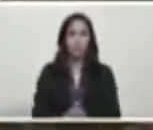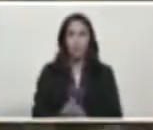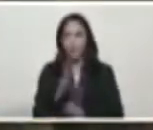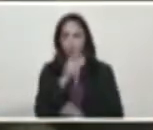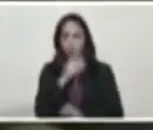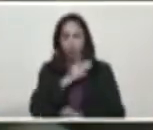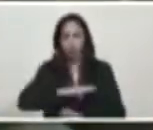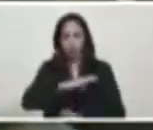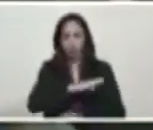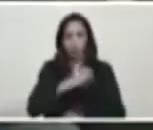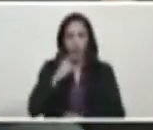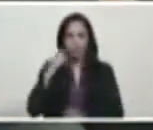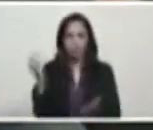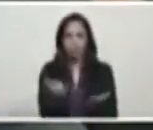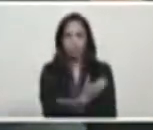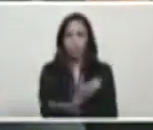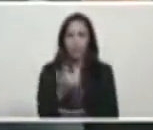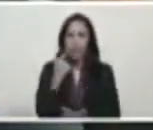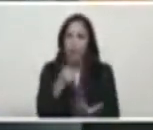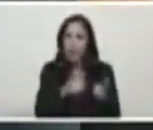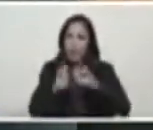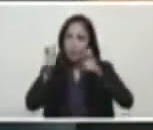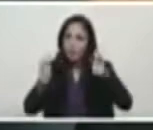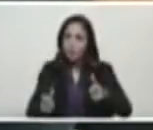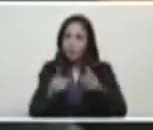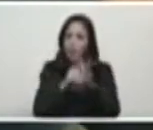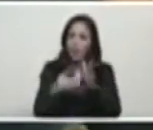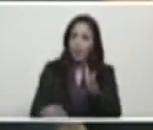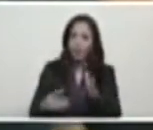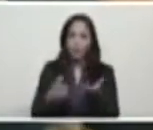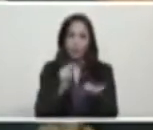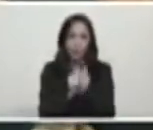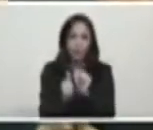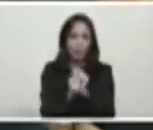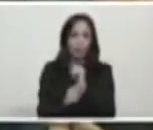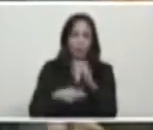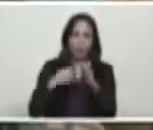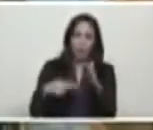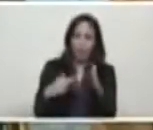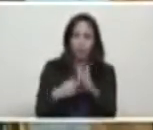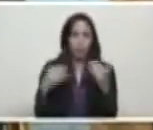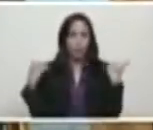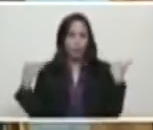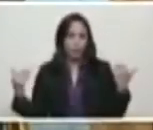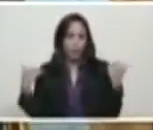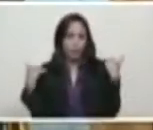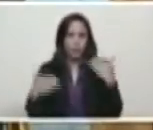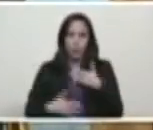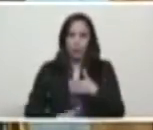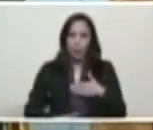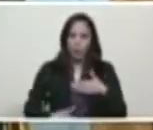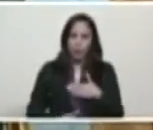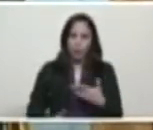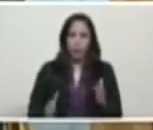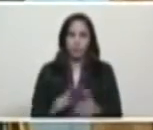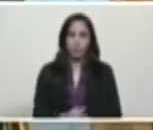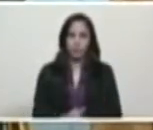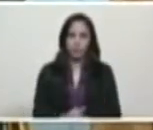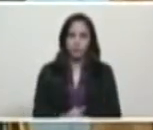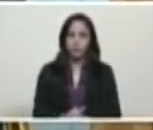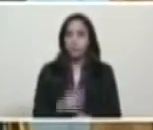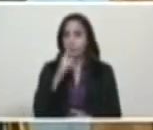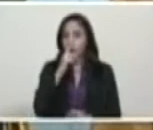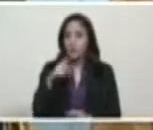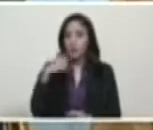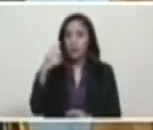Inmorales, vale. La gente tiene derecho a su deporte, a su diversión. Supimos en el segundo juego